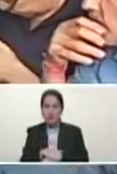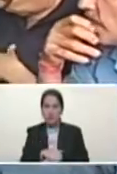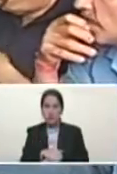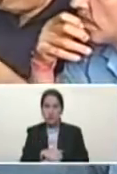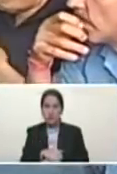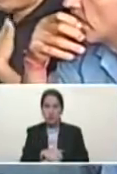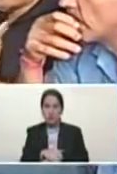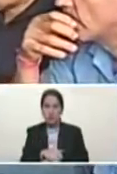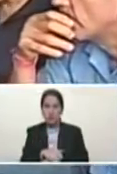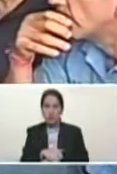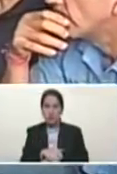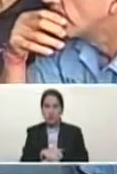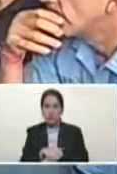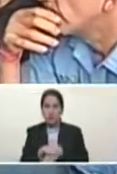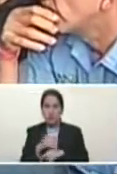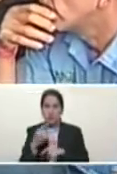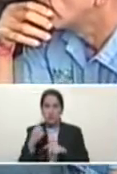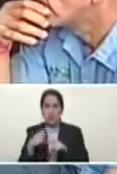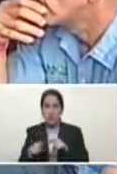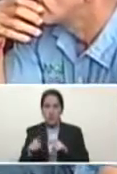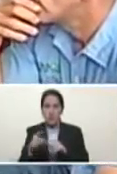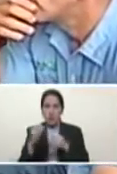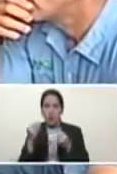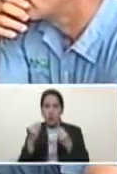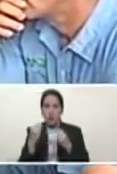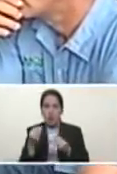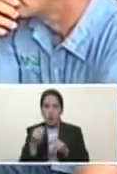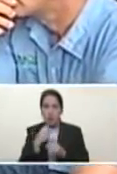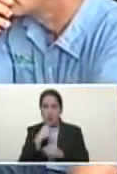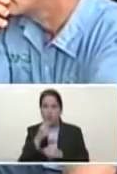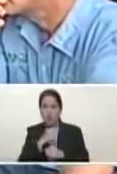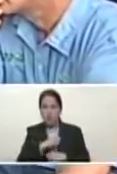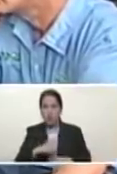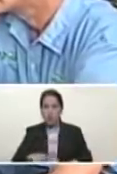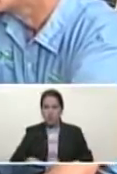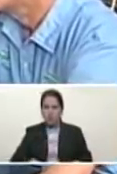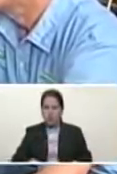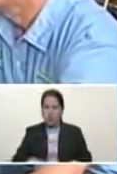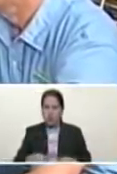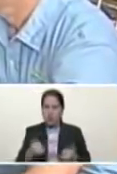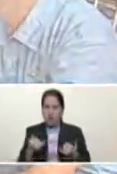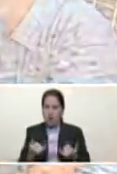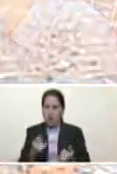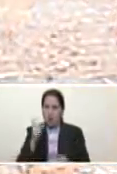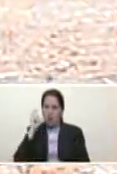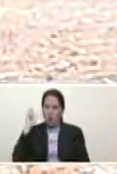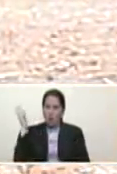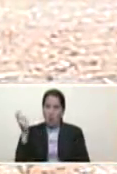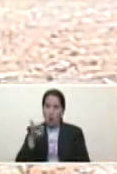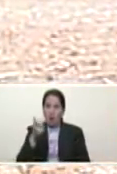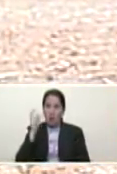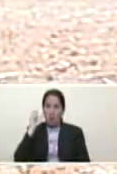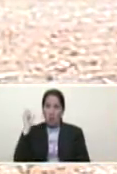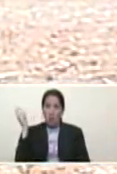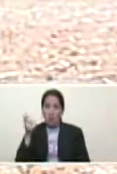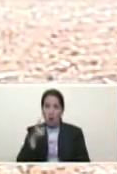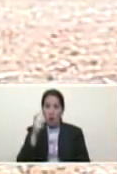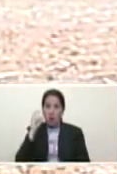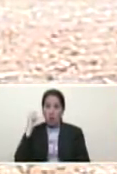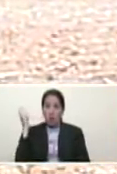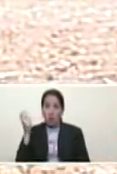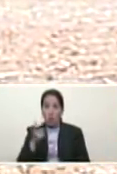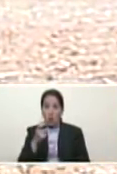Por eso, muy de acuerdo con los compañeros ahí en Portuguesa. Y ahora vámonos para el Guárico, Guárico, Guárico, Guárico